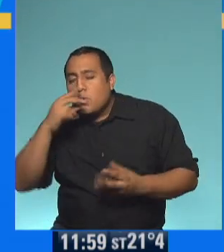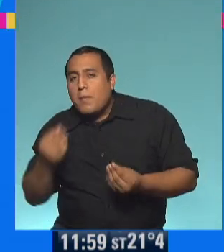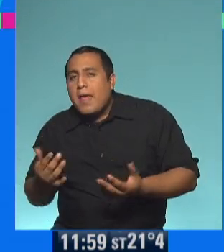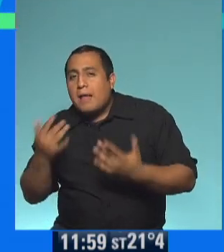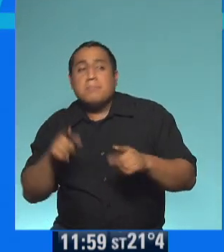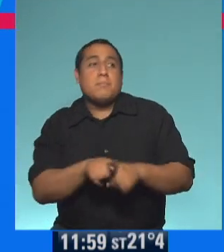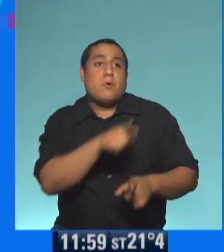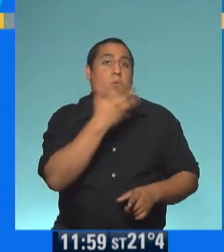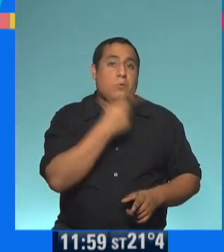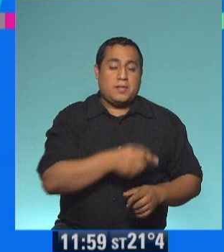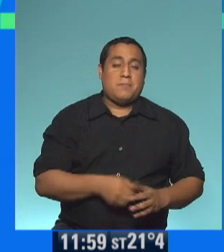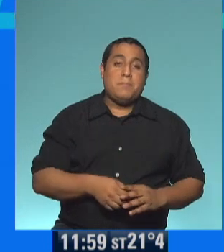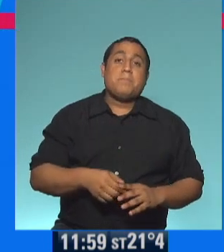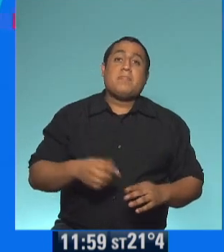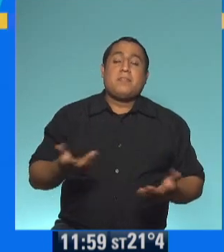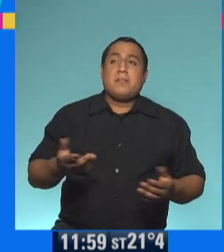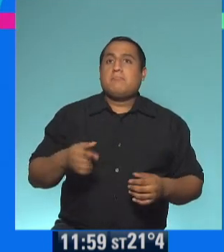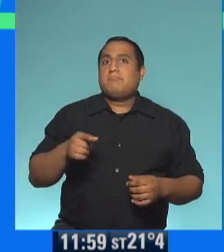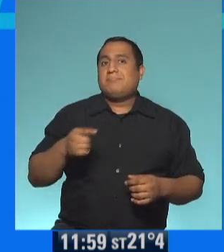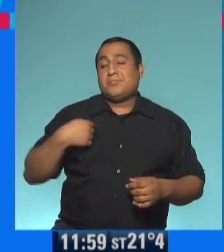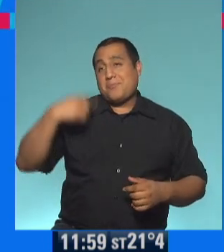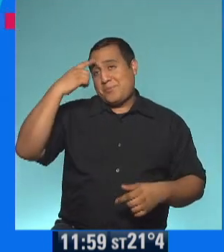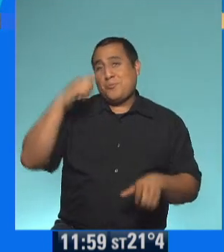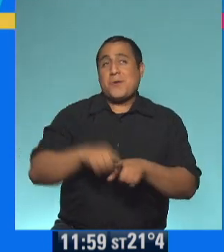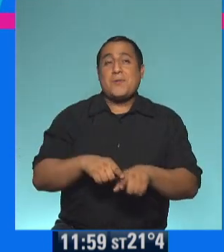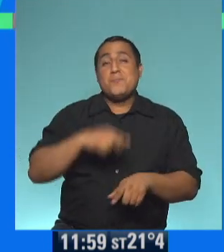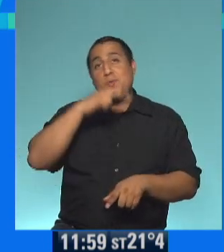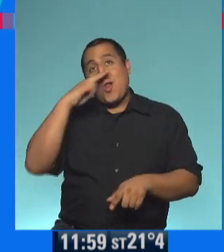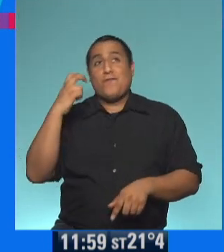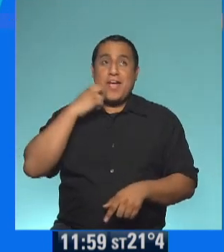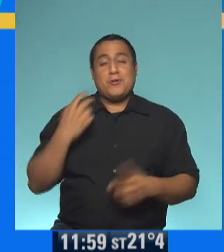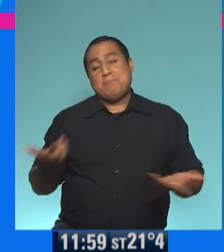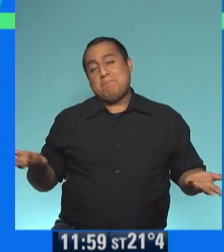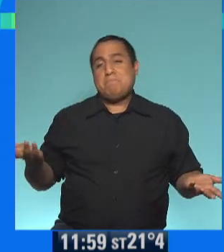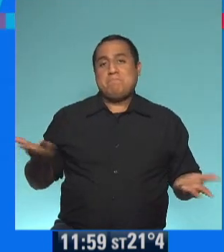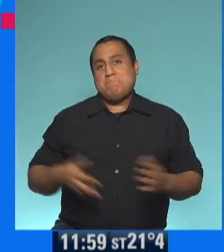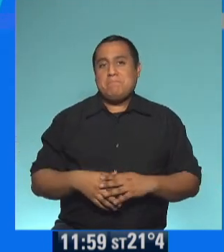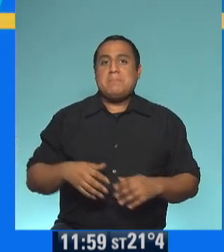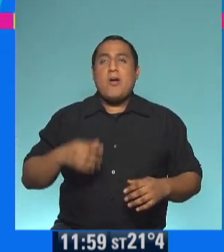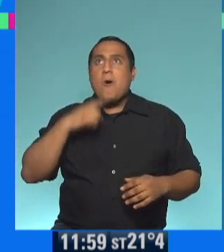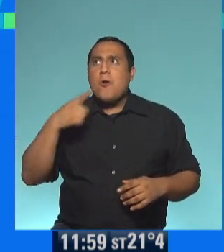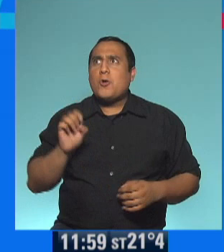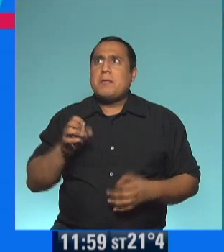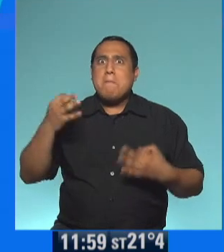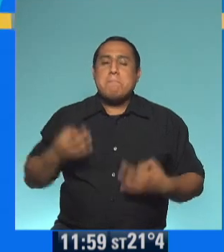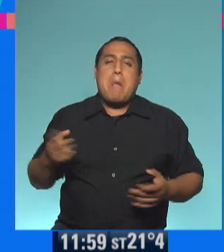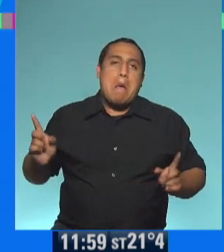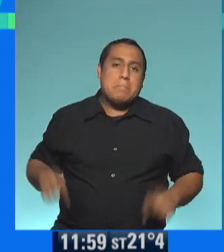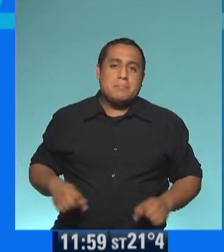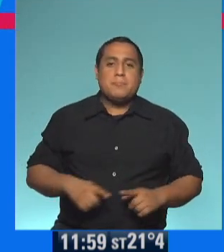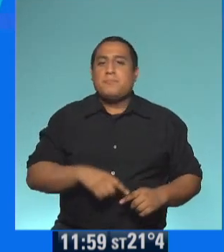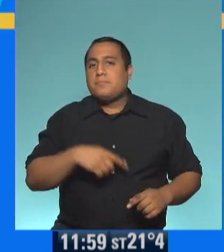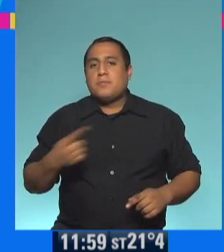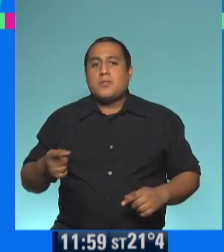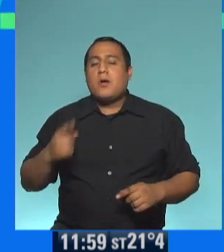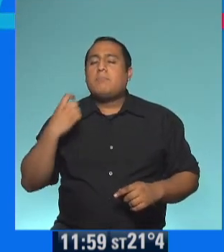¡Qué bueno! Bueno, coincidimos. Lo voy a llamar olor a viejo. Muy bien. Y bueno, claro, porque hay olores que no sabemos cómo se llaman o de qué son. Mirá, este